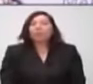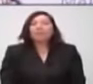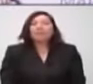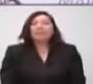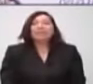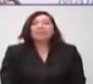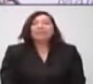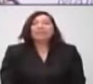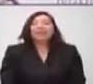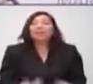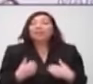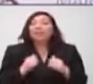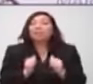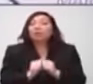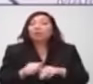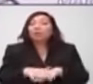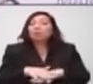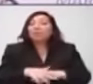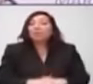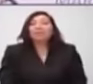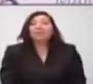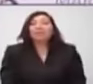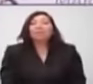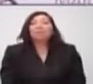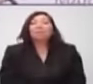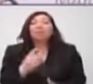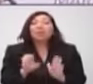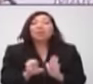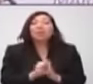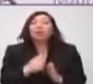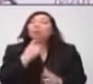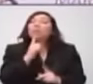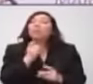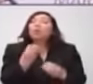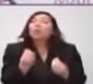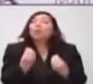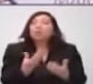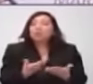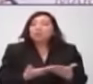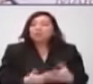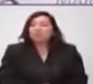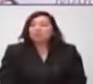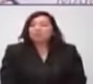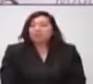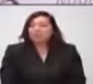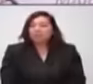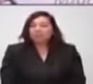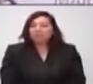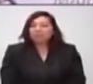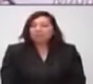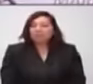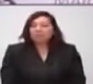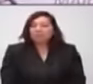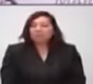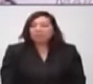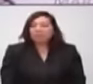señor presidente, tiene que ver con la planificación. Entonces, por ejemplo, yo me pregunto, ¿cómo es posible, señor presidente? No es interrupción,